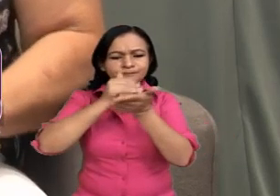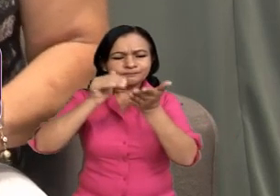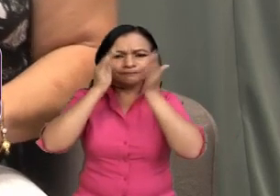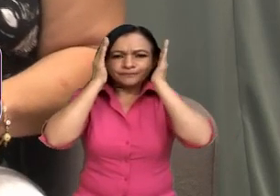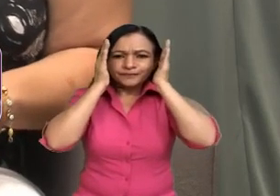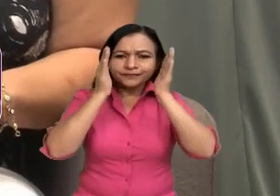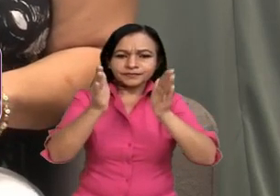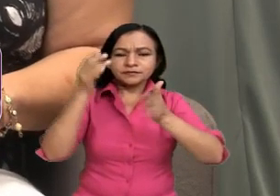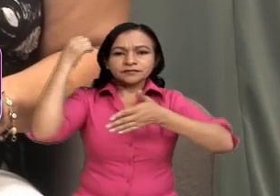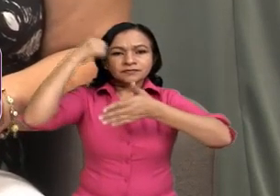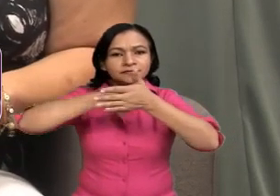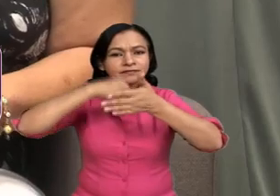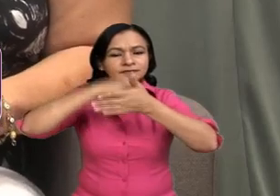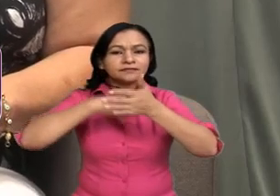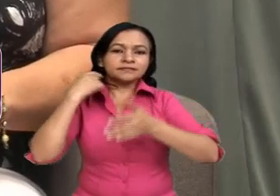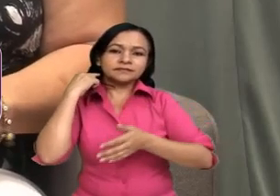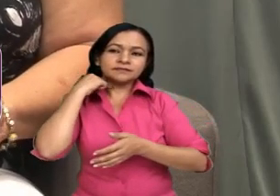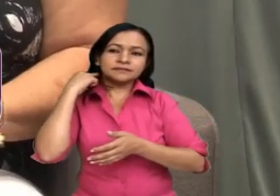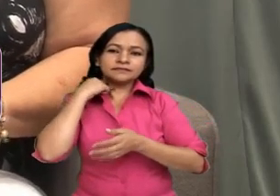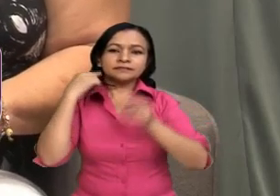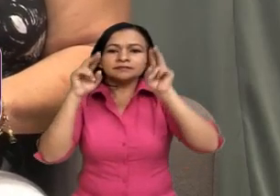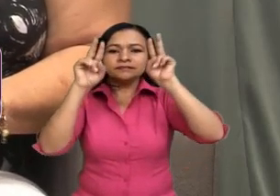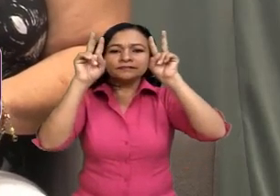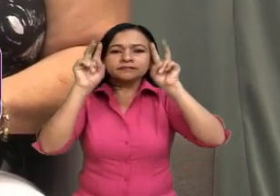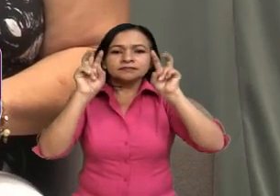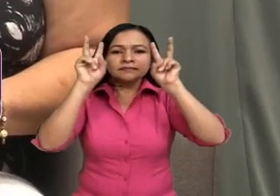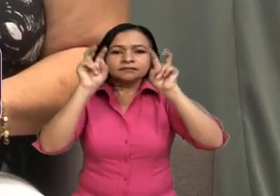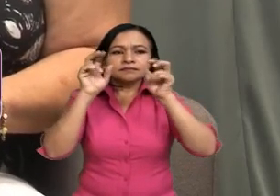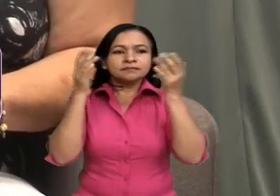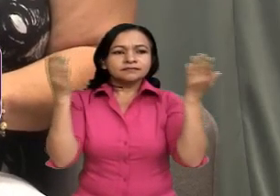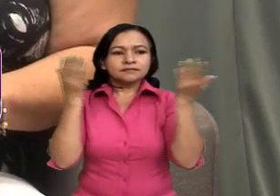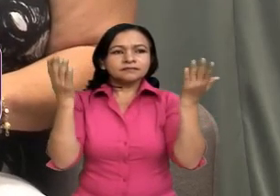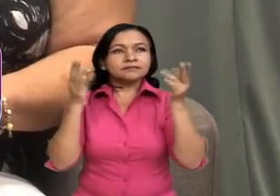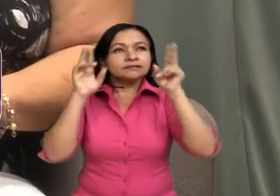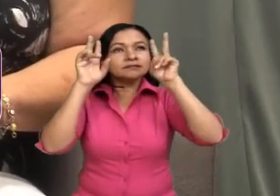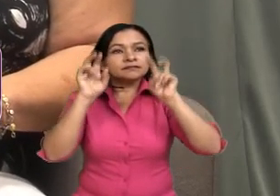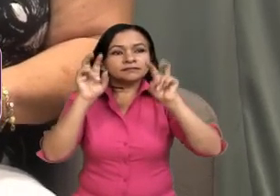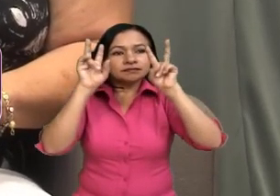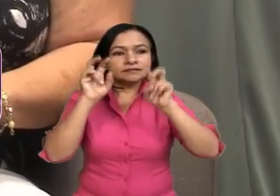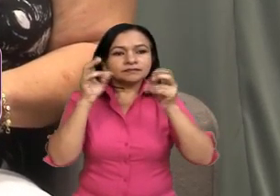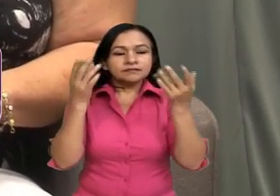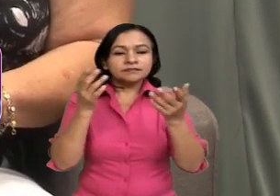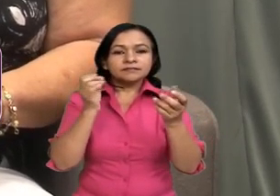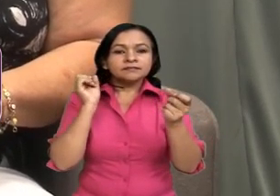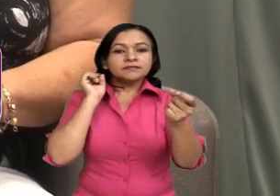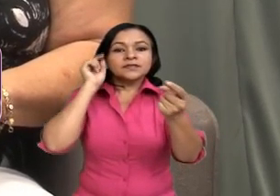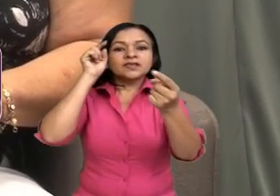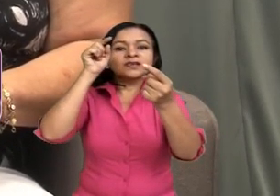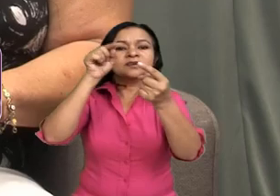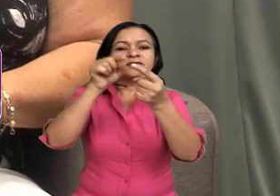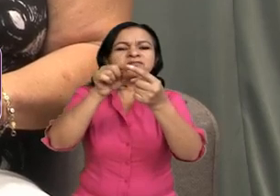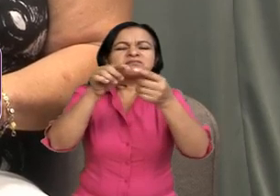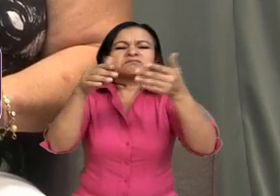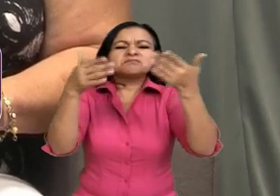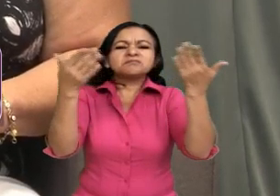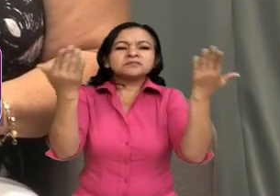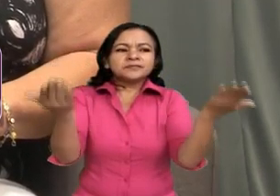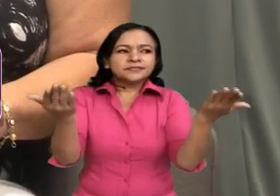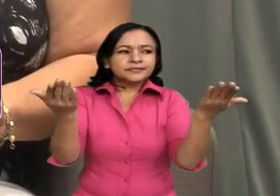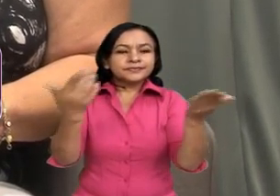donde nuestras luchas siempre están enmarcadas y fueron enmarcadas con el objetivo